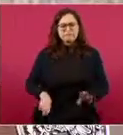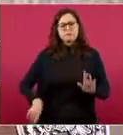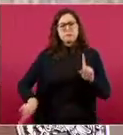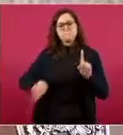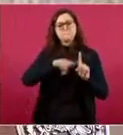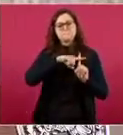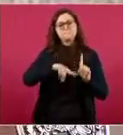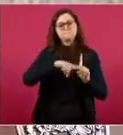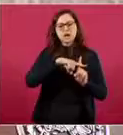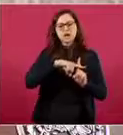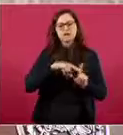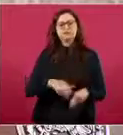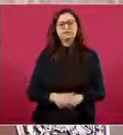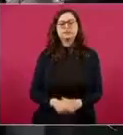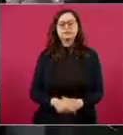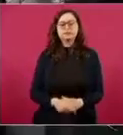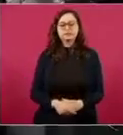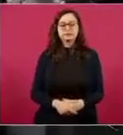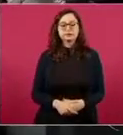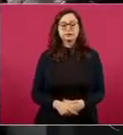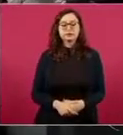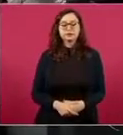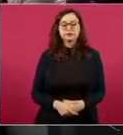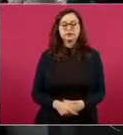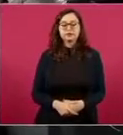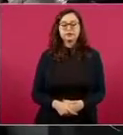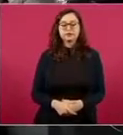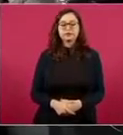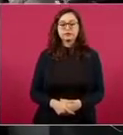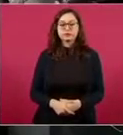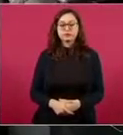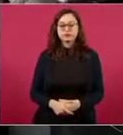Por ejemplo, no les gustó